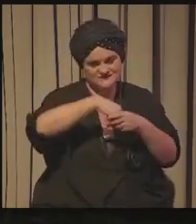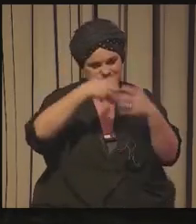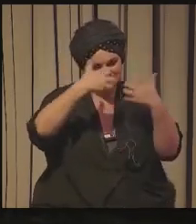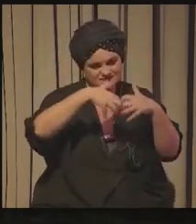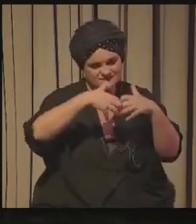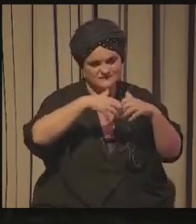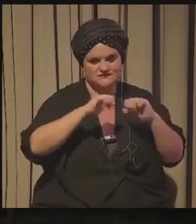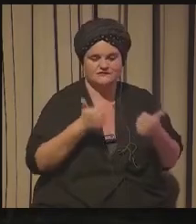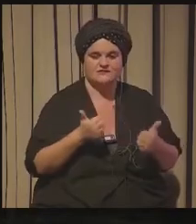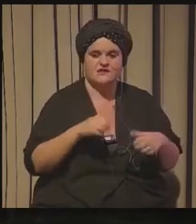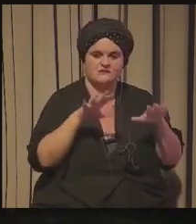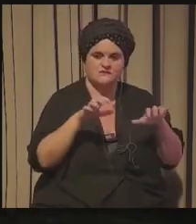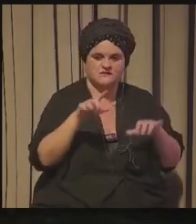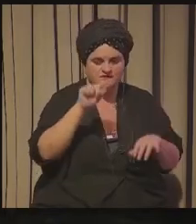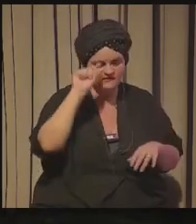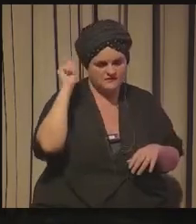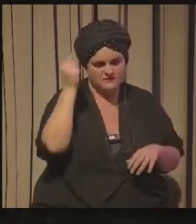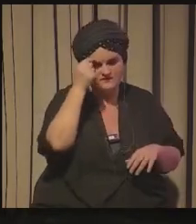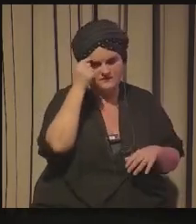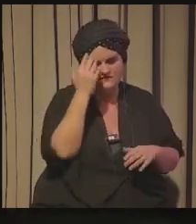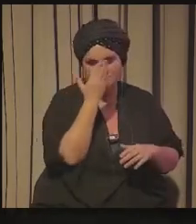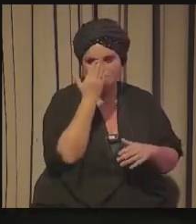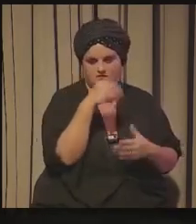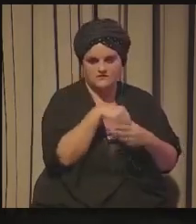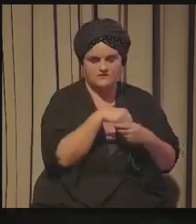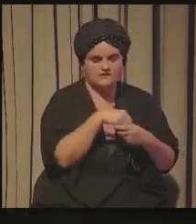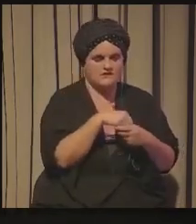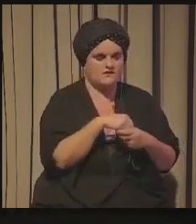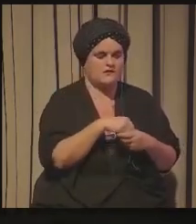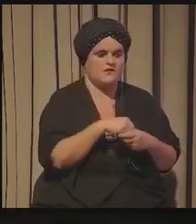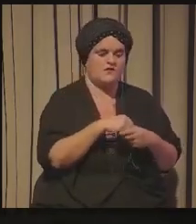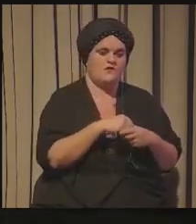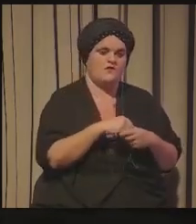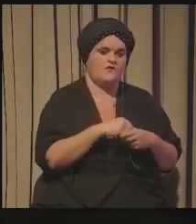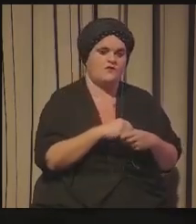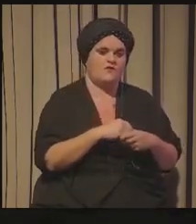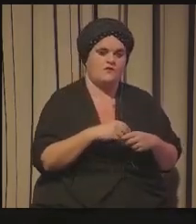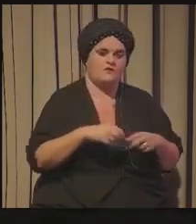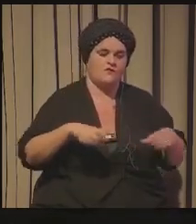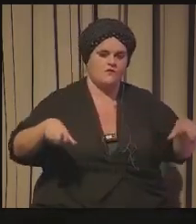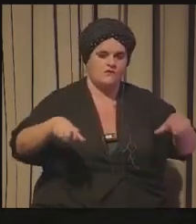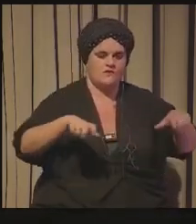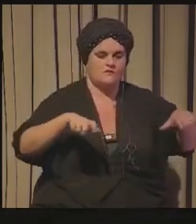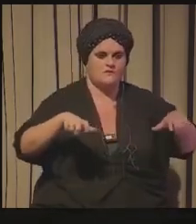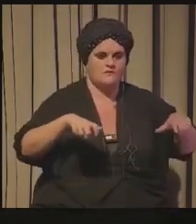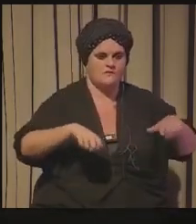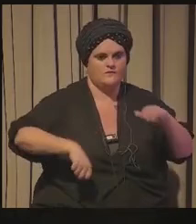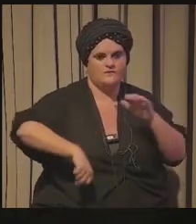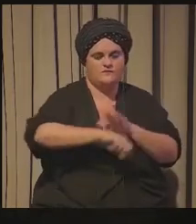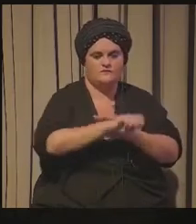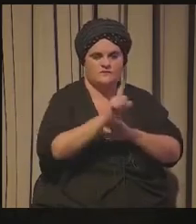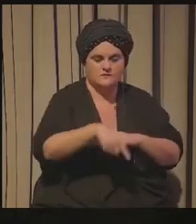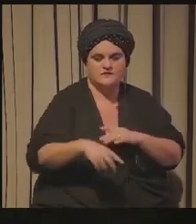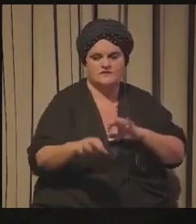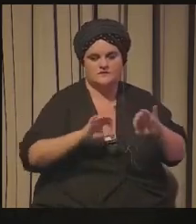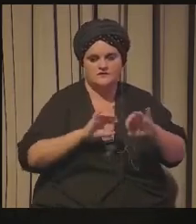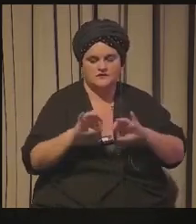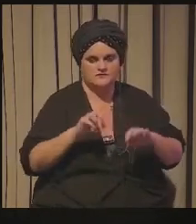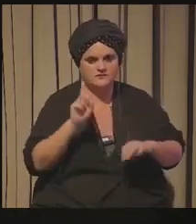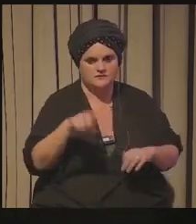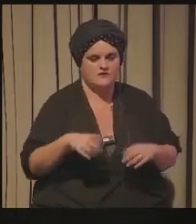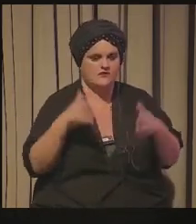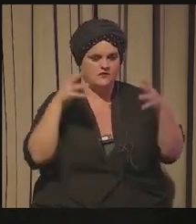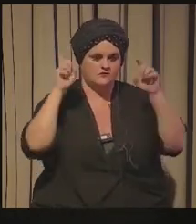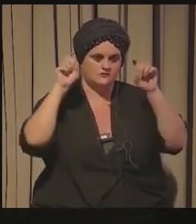están aprendiendo destrezas en el colegio. En el campo de fútbol lo aprenden también en el teatro, lo aprenden también en el consejo